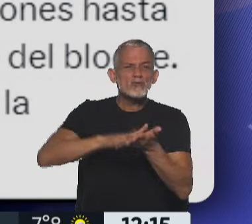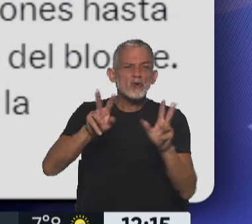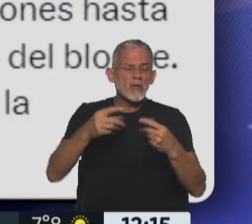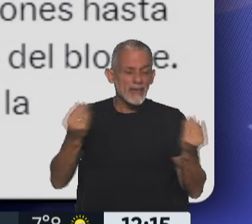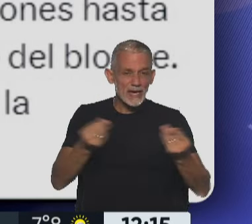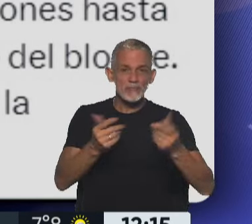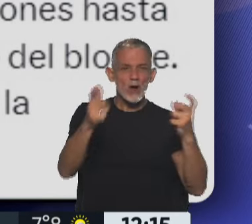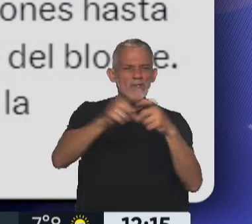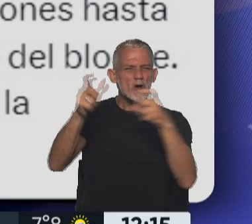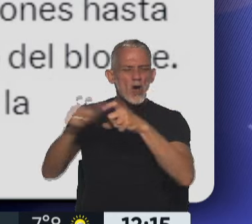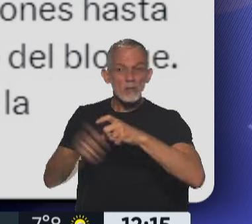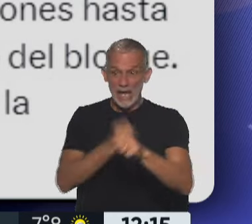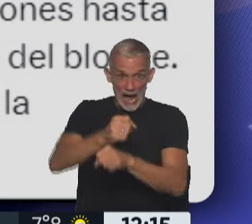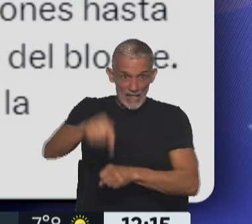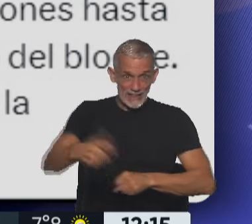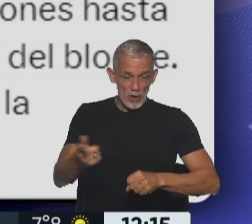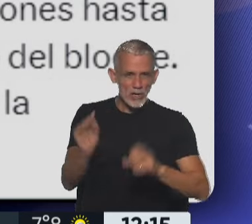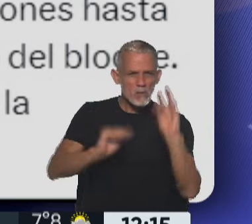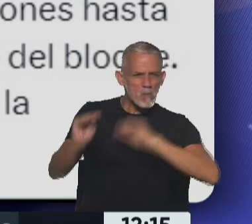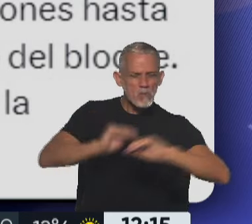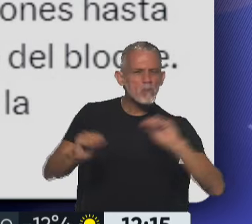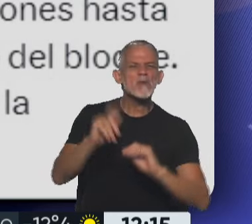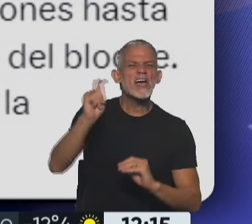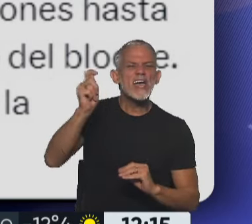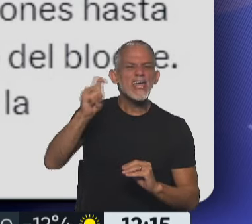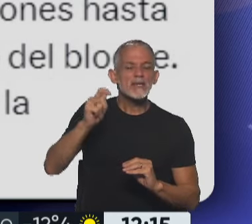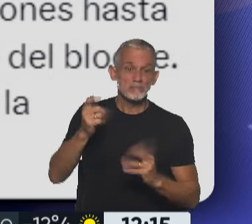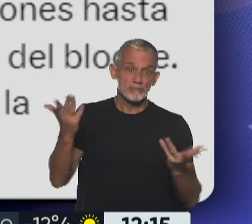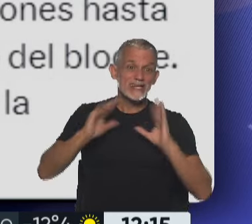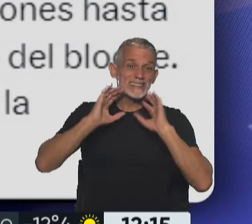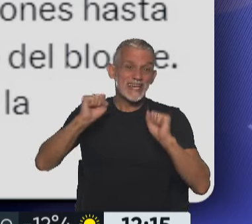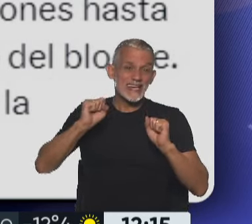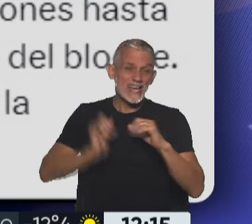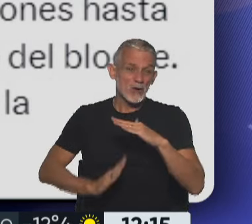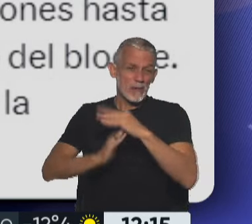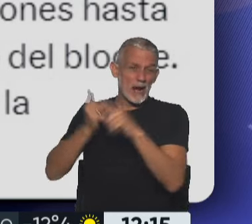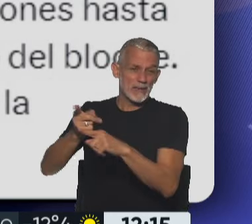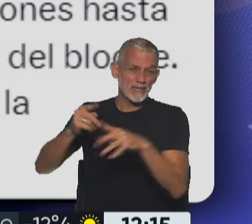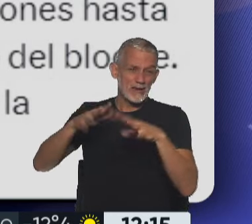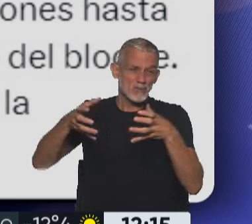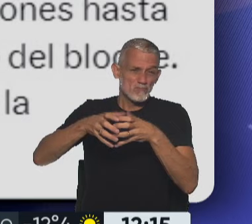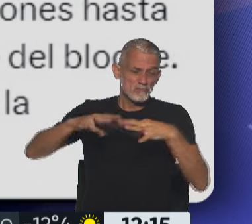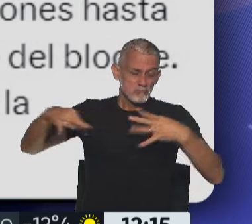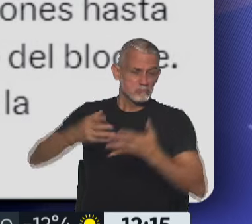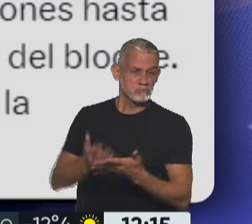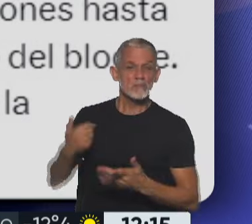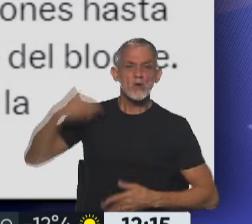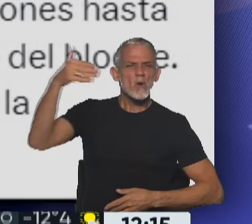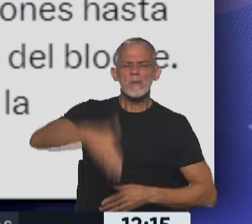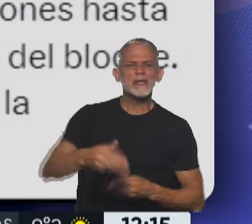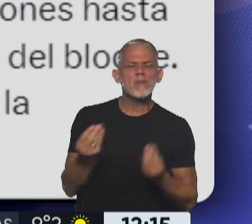conformación de las comisiones hasta hoy armadas siempre las informó el secretario parlamentario del bloque vinimos a